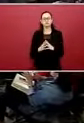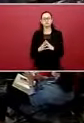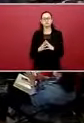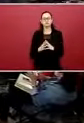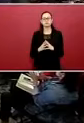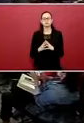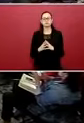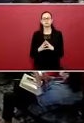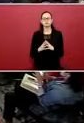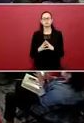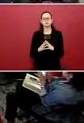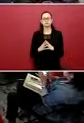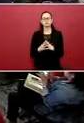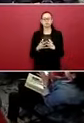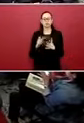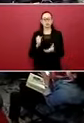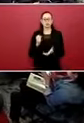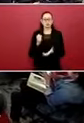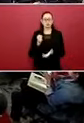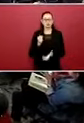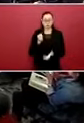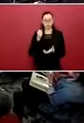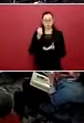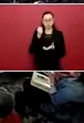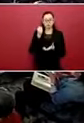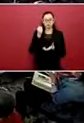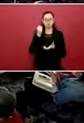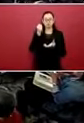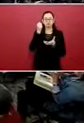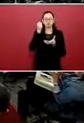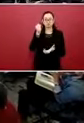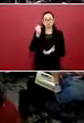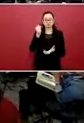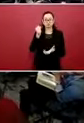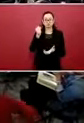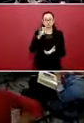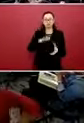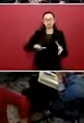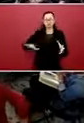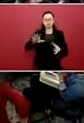están dispersando los fondos para el bienestar.